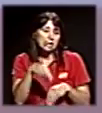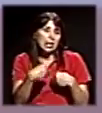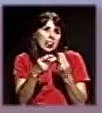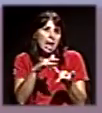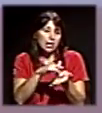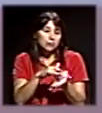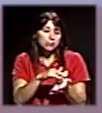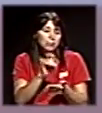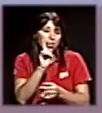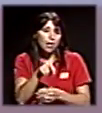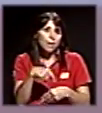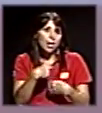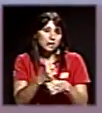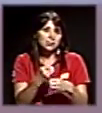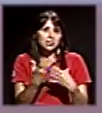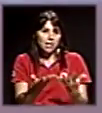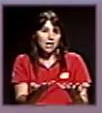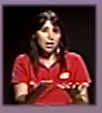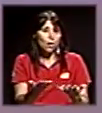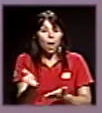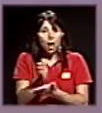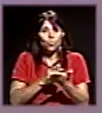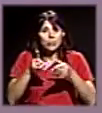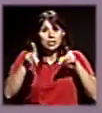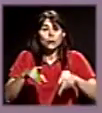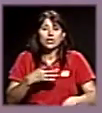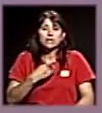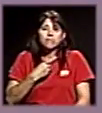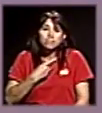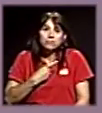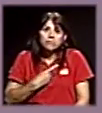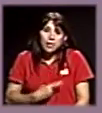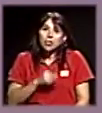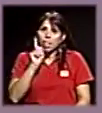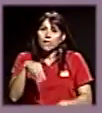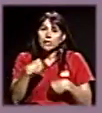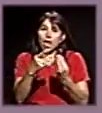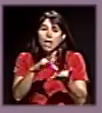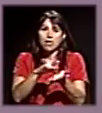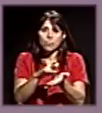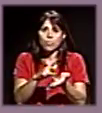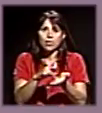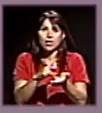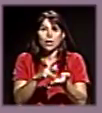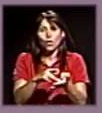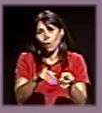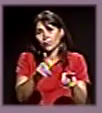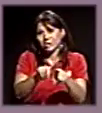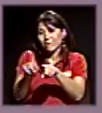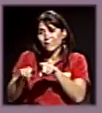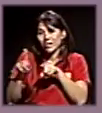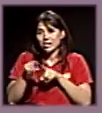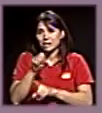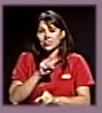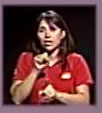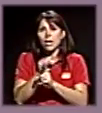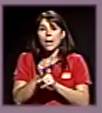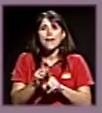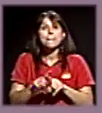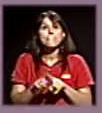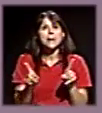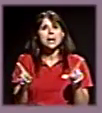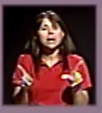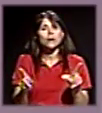hay casos de Es decir de de depresión que hay que medicar Ah o algunos otros cuadros pero eh